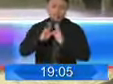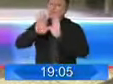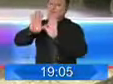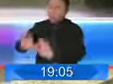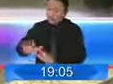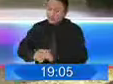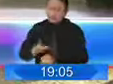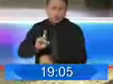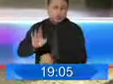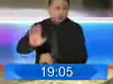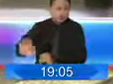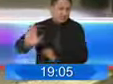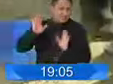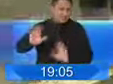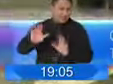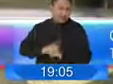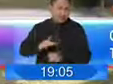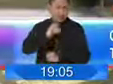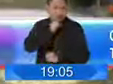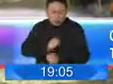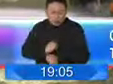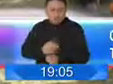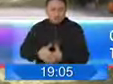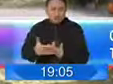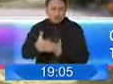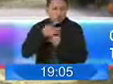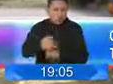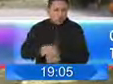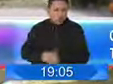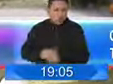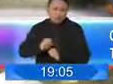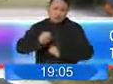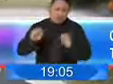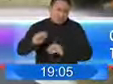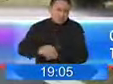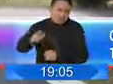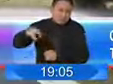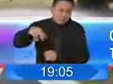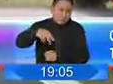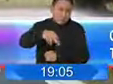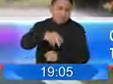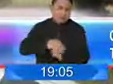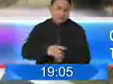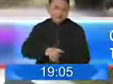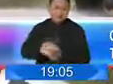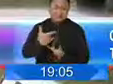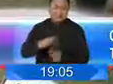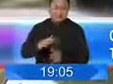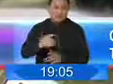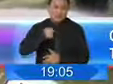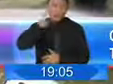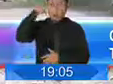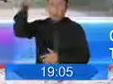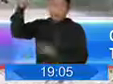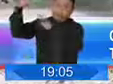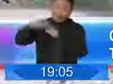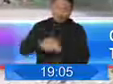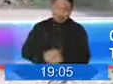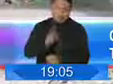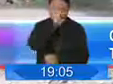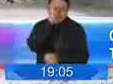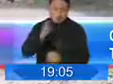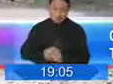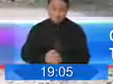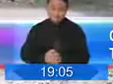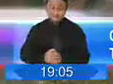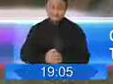ya era su edad también avanzada y, o sea, tenerlo ahí cerrado no valía, digamos. No pensaba tampoco que eso le iba a pasar. Testigos del